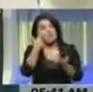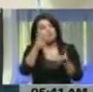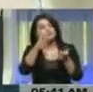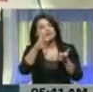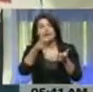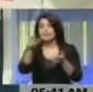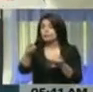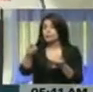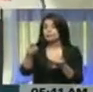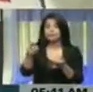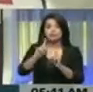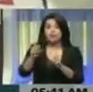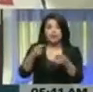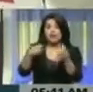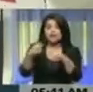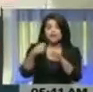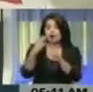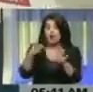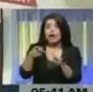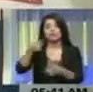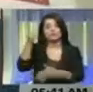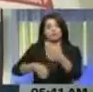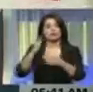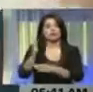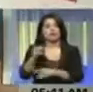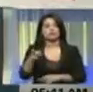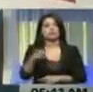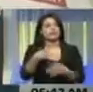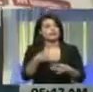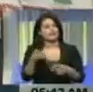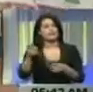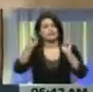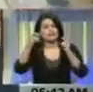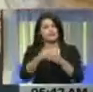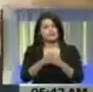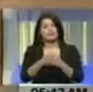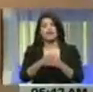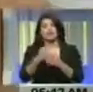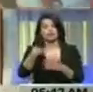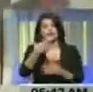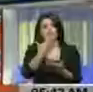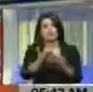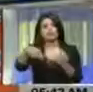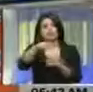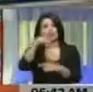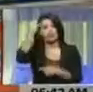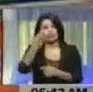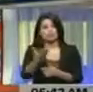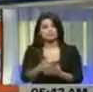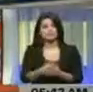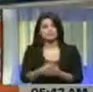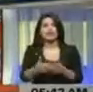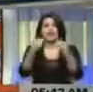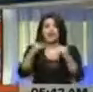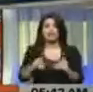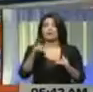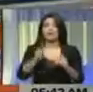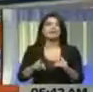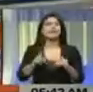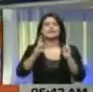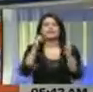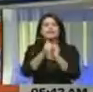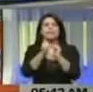que fomentan colas. Bien interesante este tema y por ello le emitimos nuevamente su opinión. El especulador lo vamos a ver un momentico porque está dedicado al